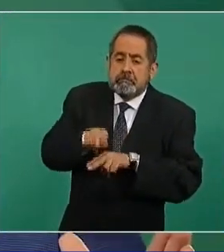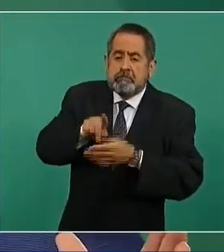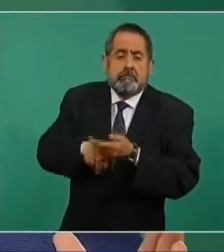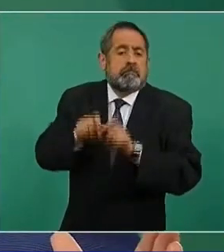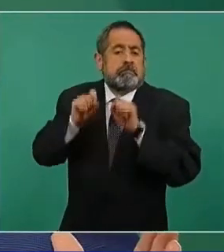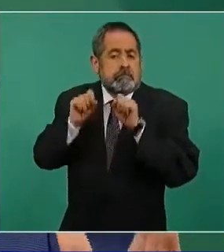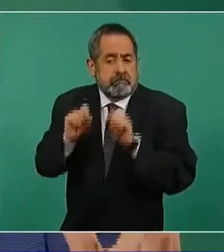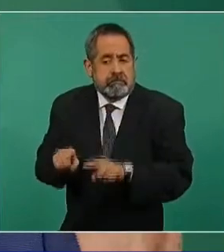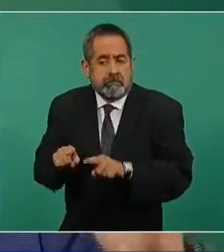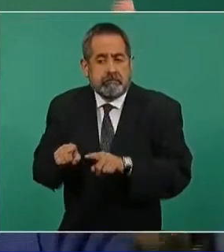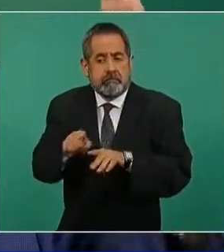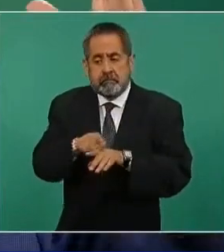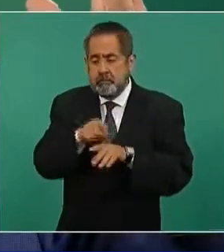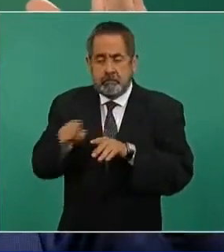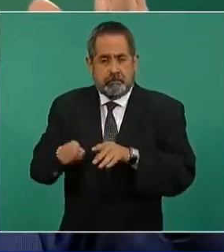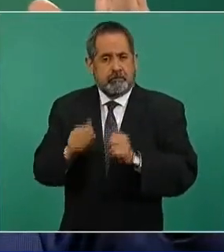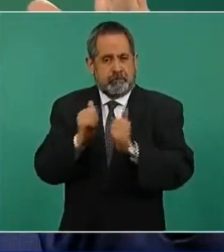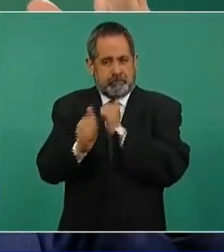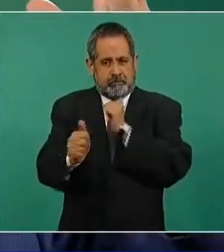va en la autopista